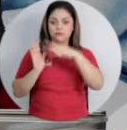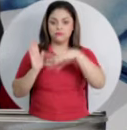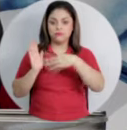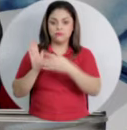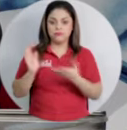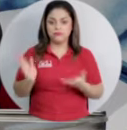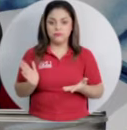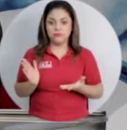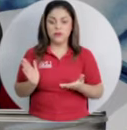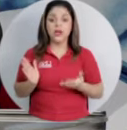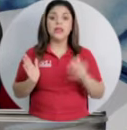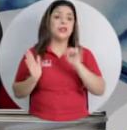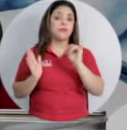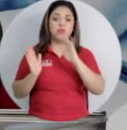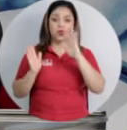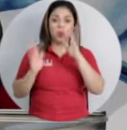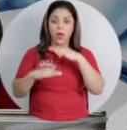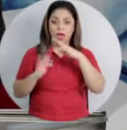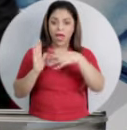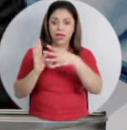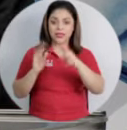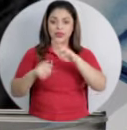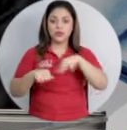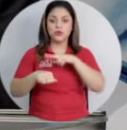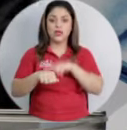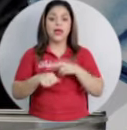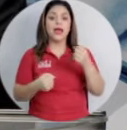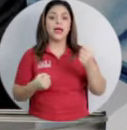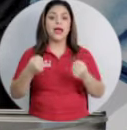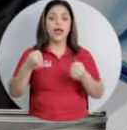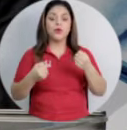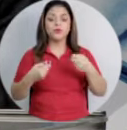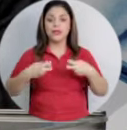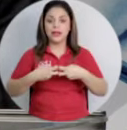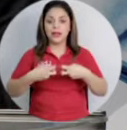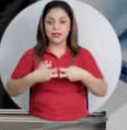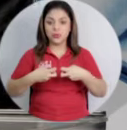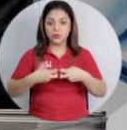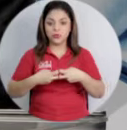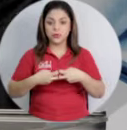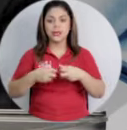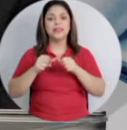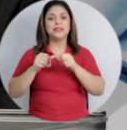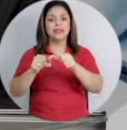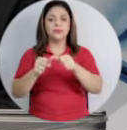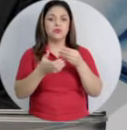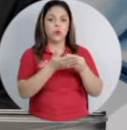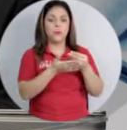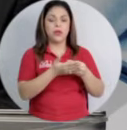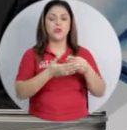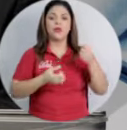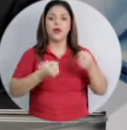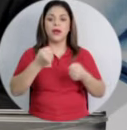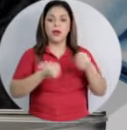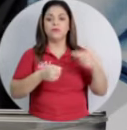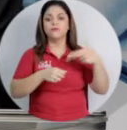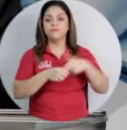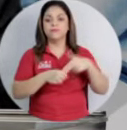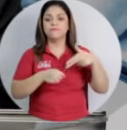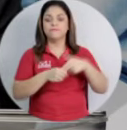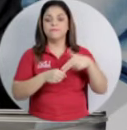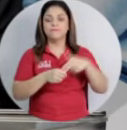incentivar los carros eléctricos. Y seguimos comprando, ha bajado lógicamente por la crisis, seguimos comprando de combustión, o sea. Pero esos son